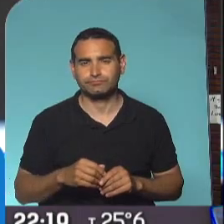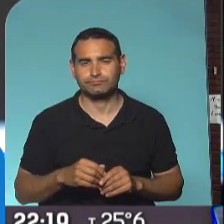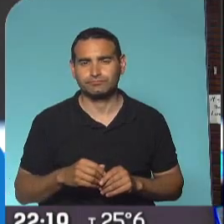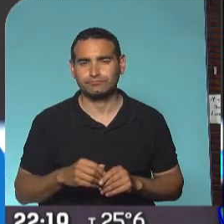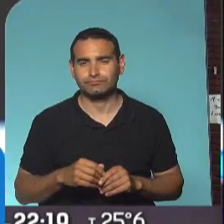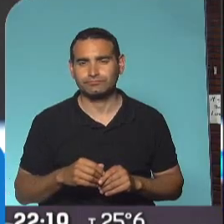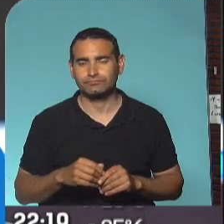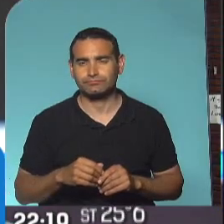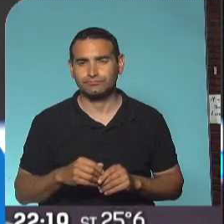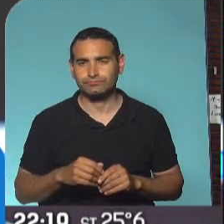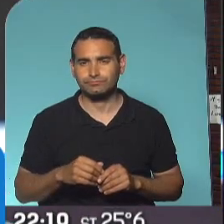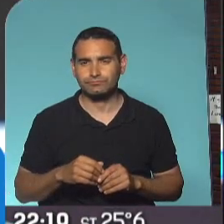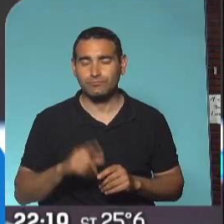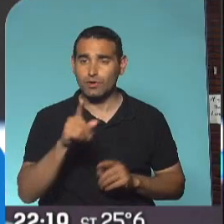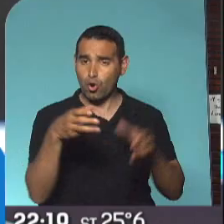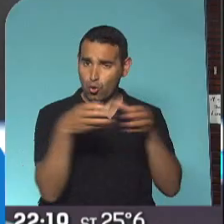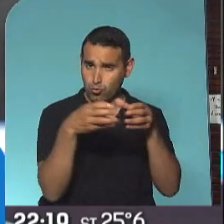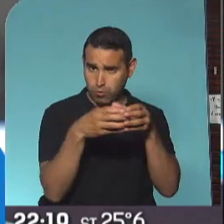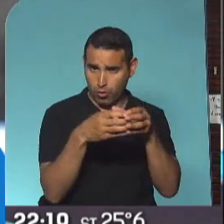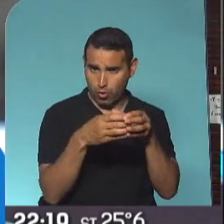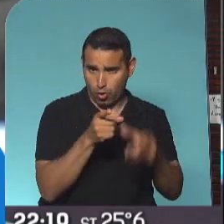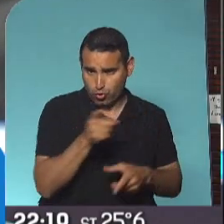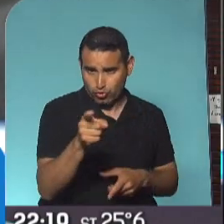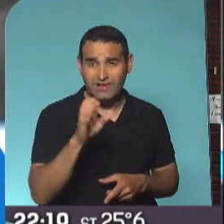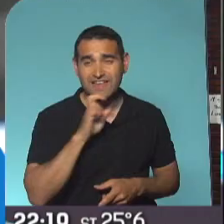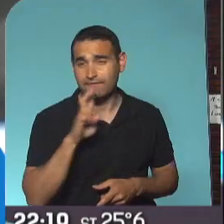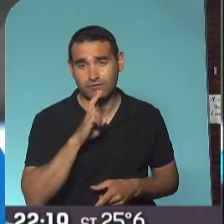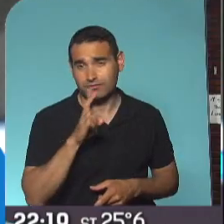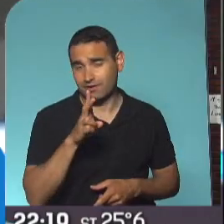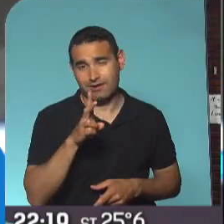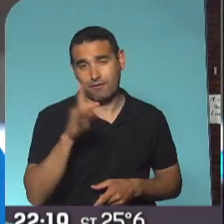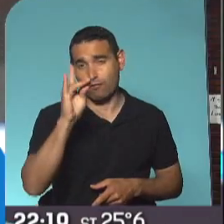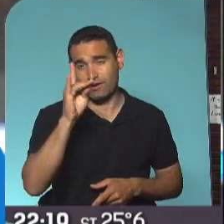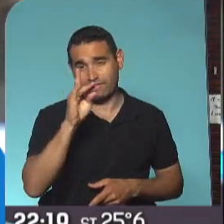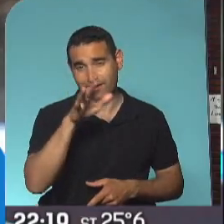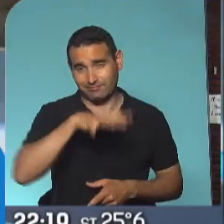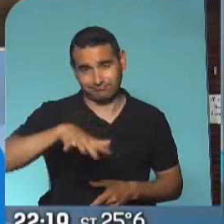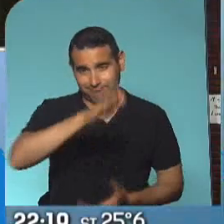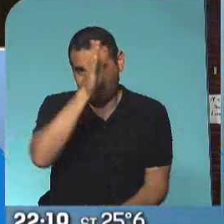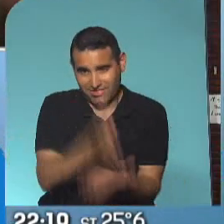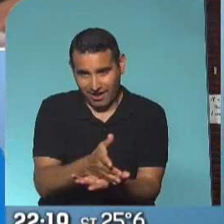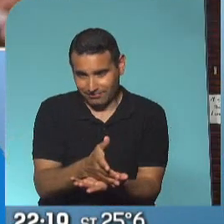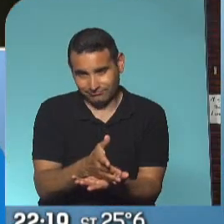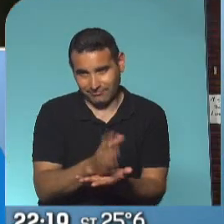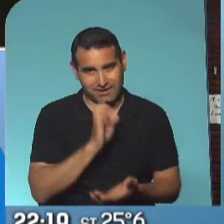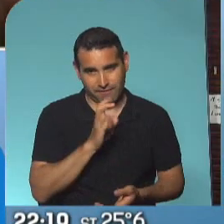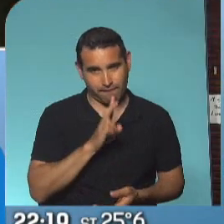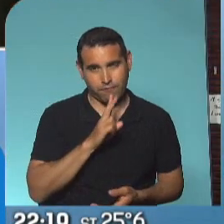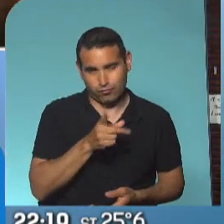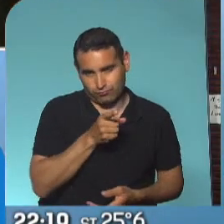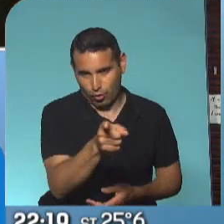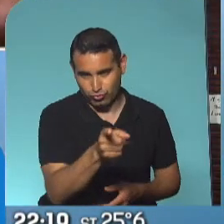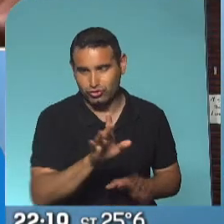el sector que se le opone a Evo Morales, que es la mitad del país según el referéndum que rechazó su intención